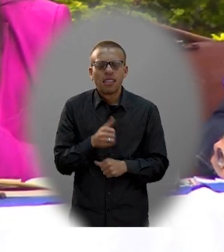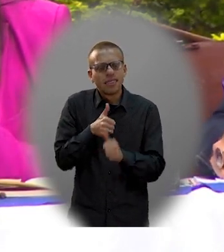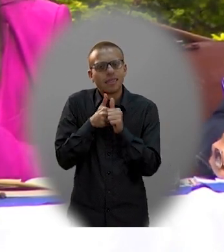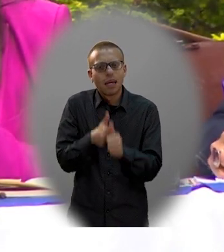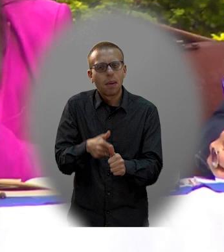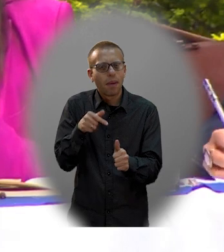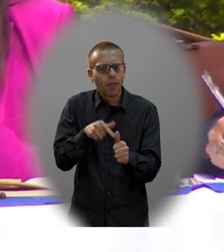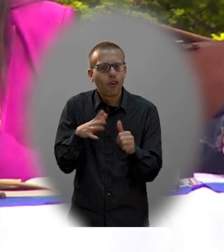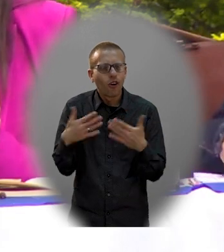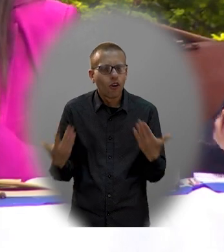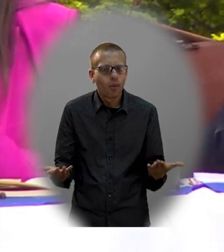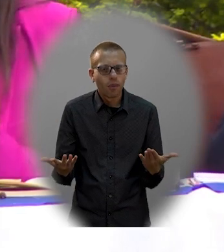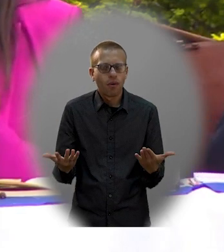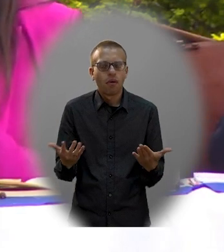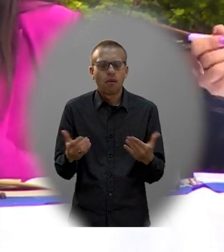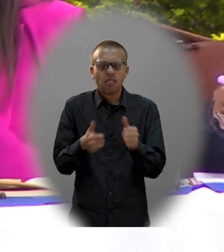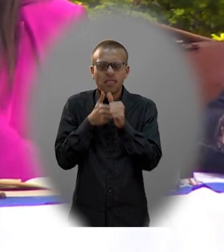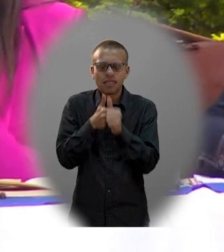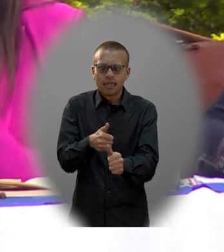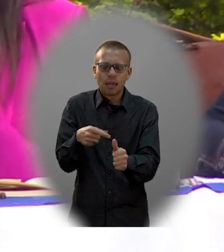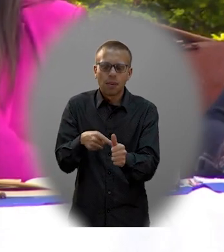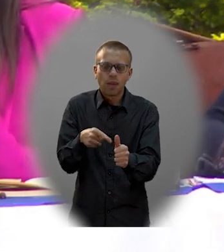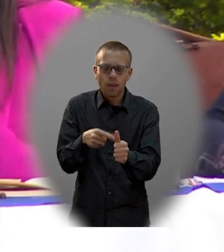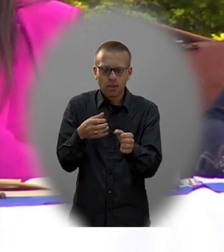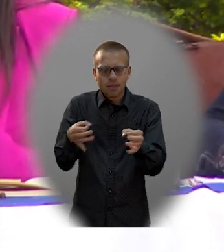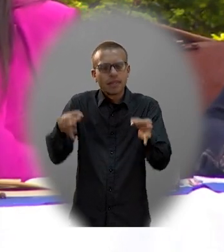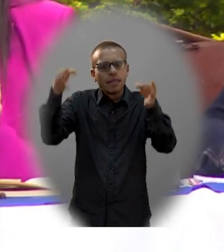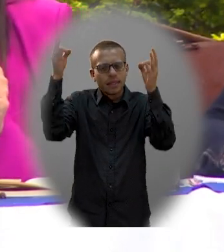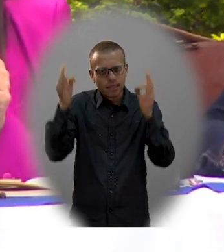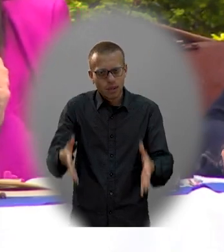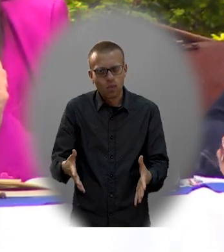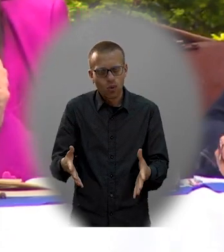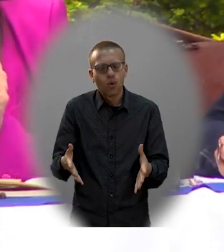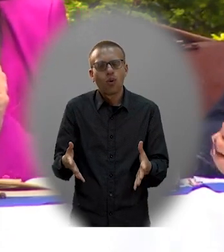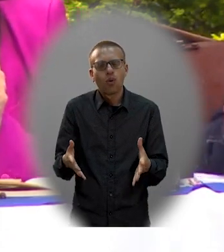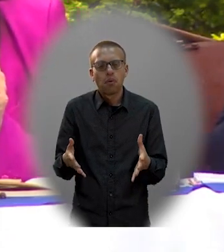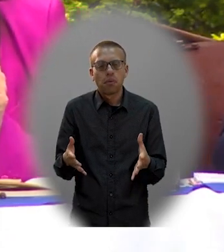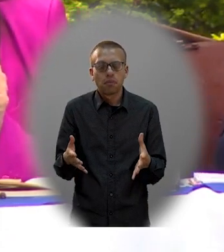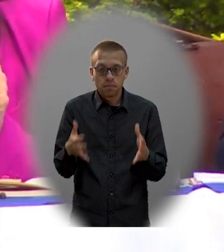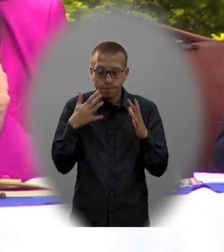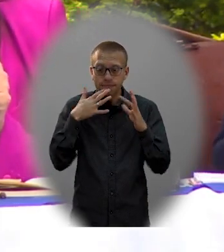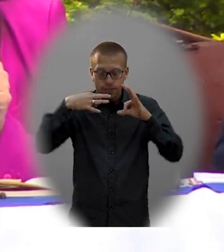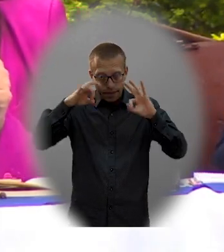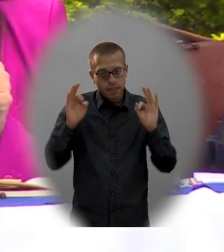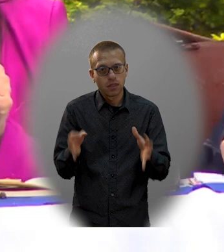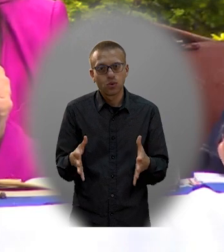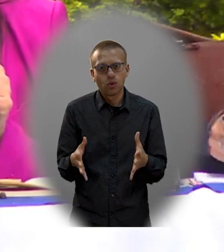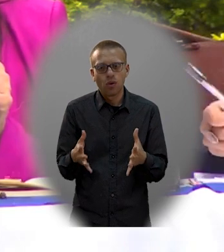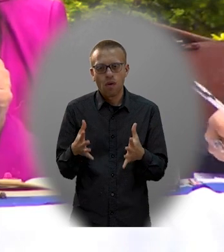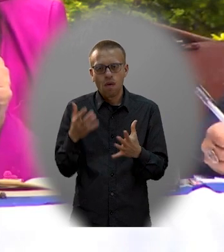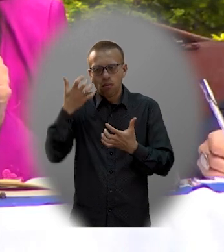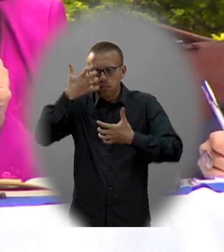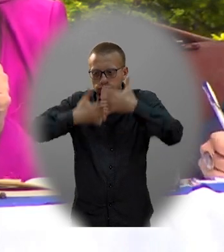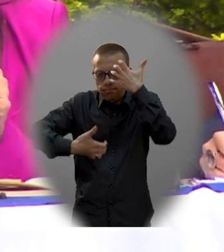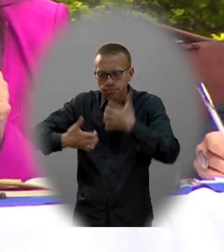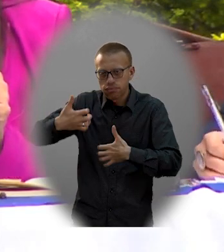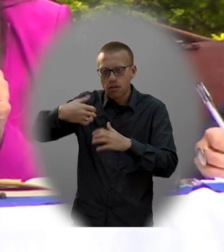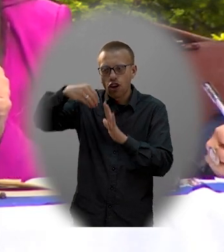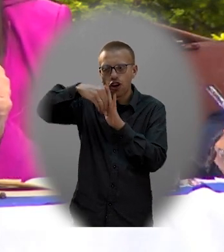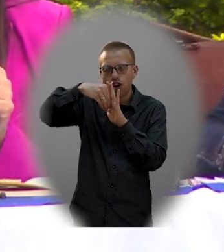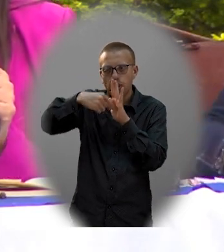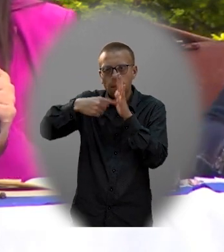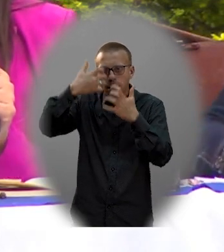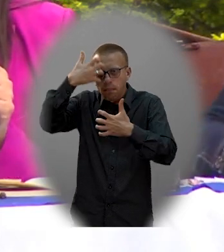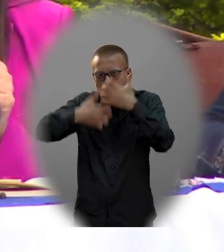implementación del protocolo y cómo se va a asegurar que efectivamente va a haber la posibilidad de evaluar los componentes, ver qué